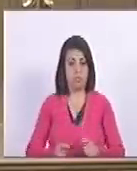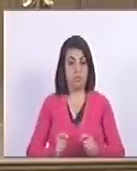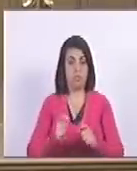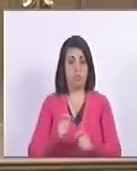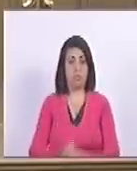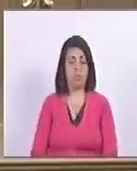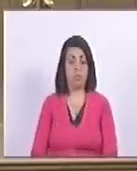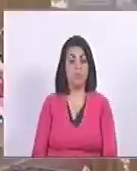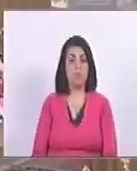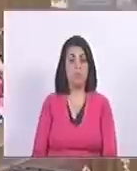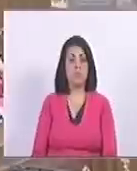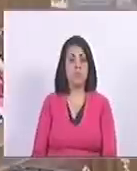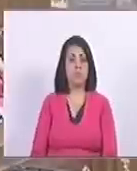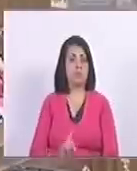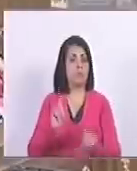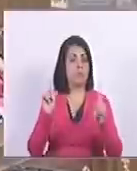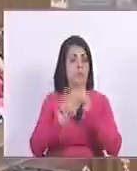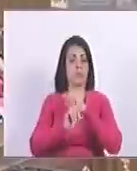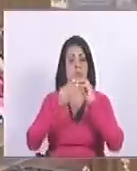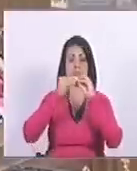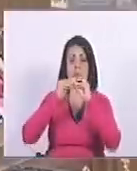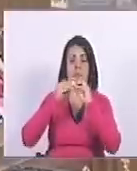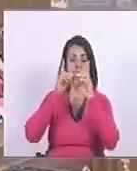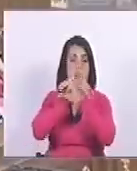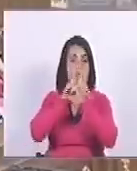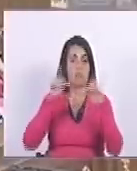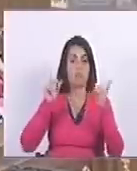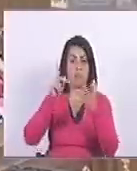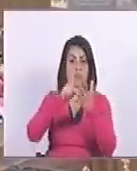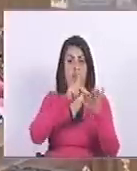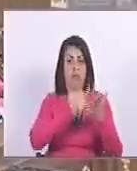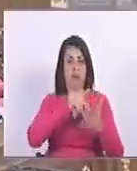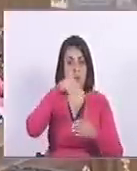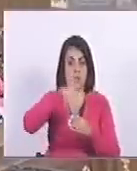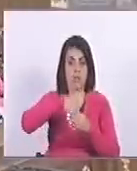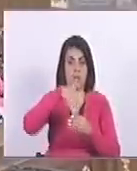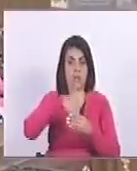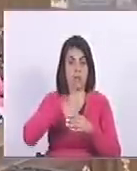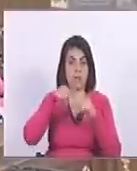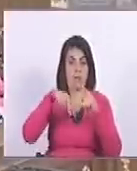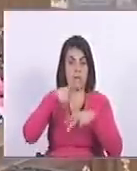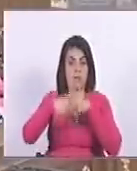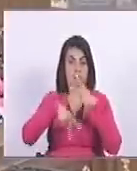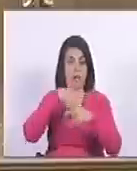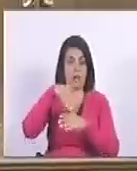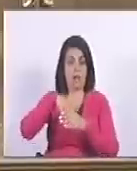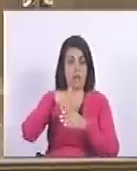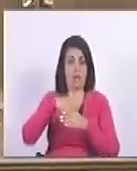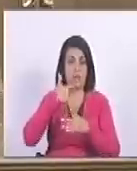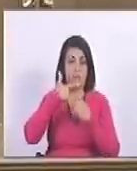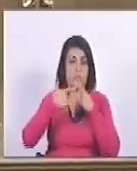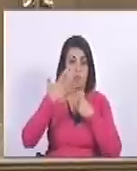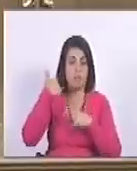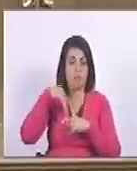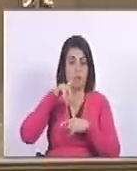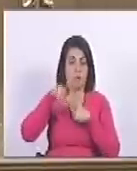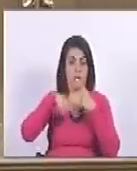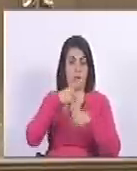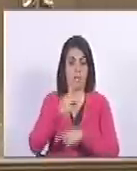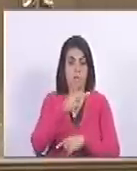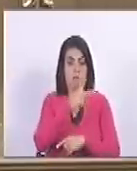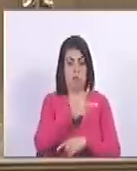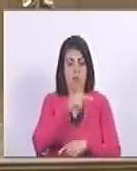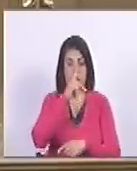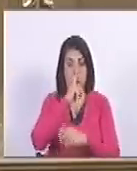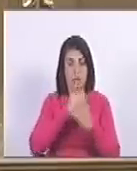de disfrazarse ahora de demócrata para participar en el proceso electoral previsto